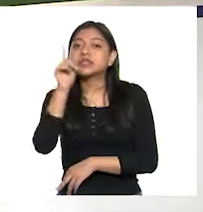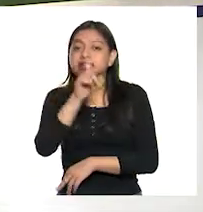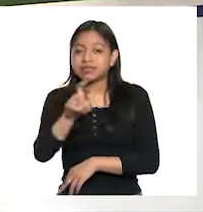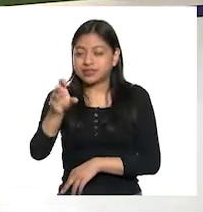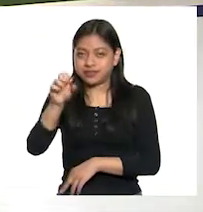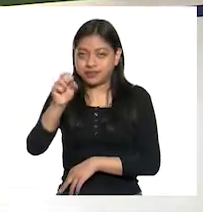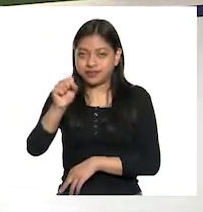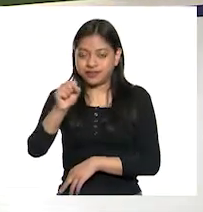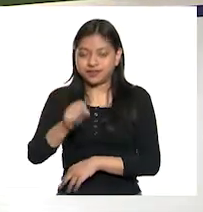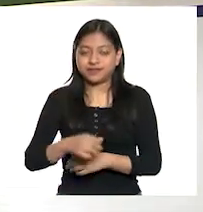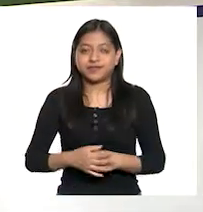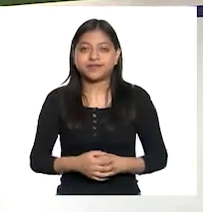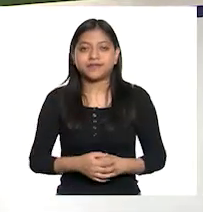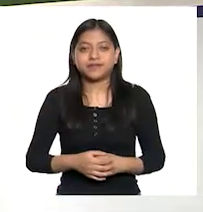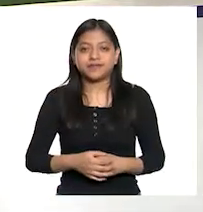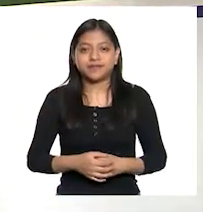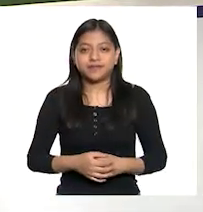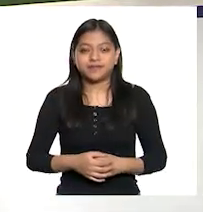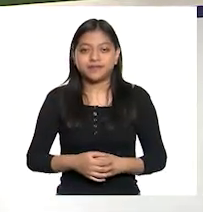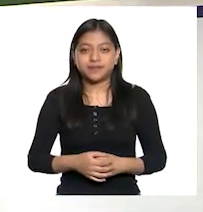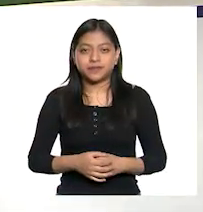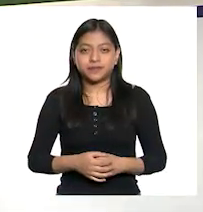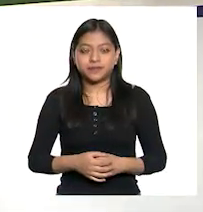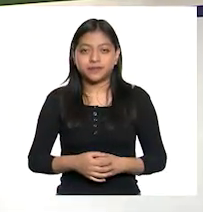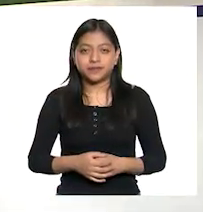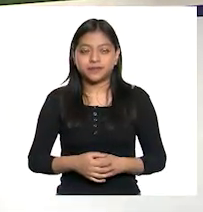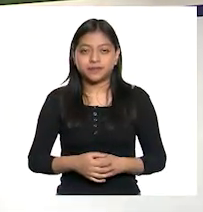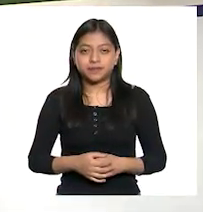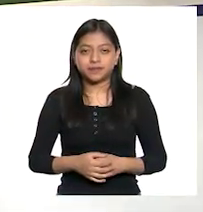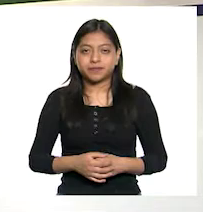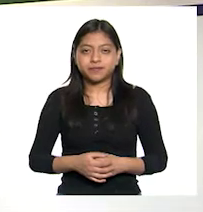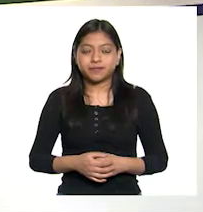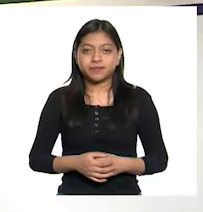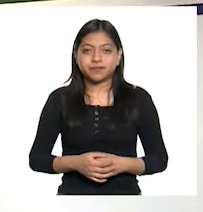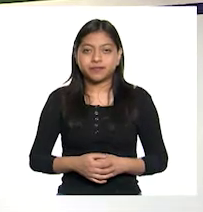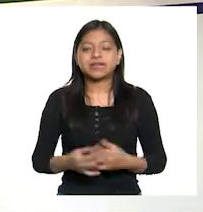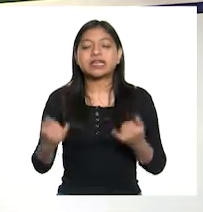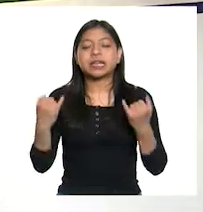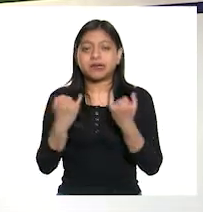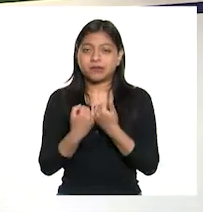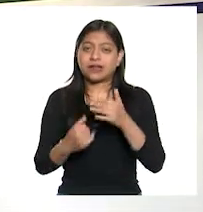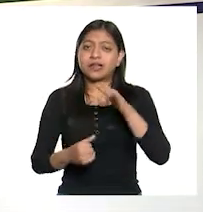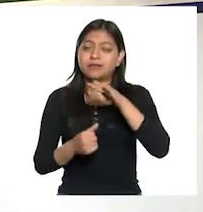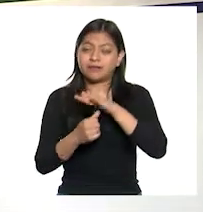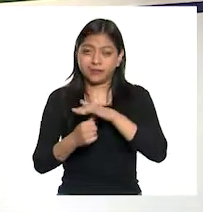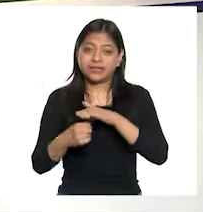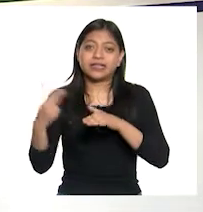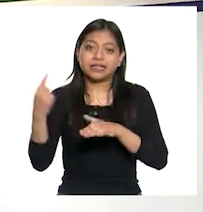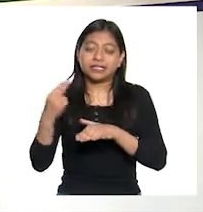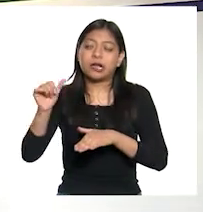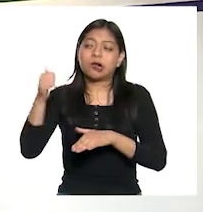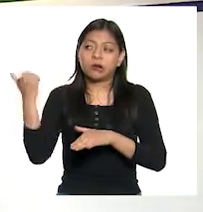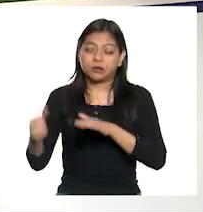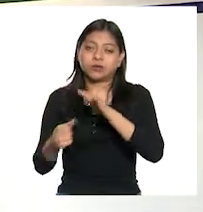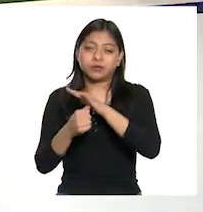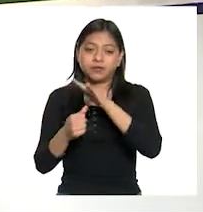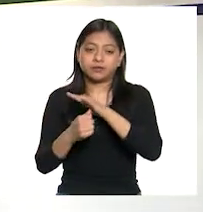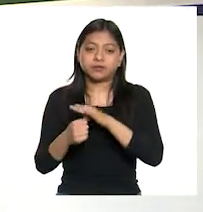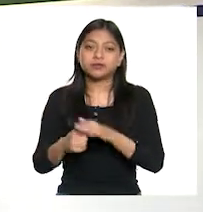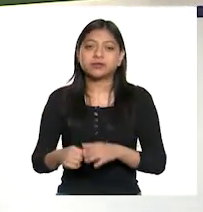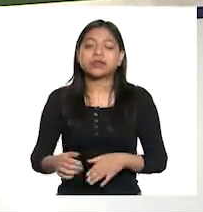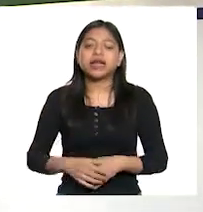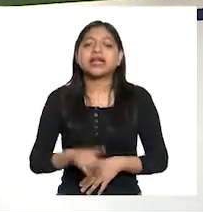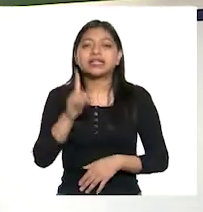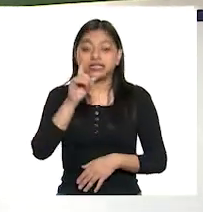Tenemos 160. Y esto le tenemos a 160, le agregamos el costo de la mesa, que son 180. Exacto. ¿Cuánto sería 160